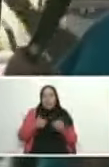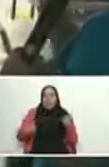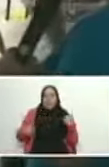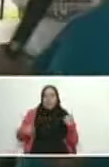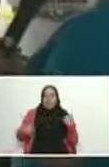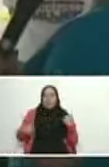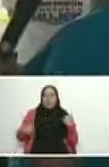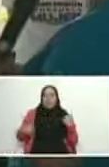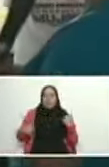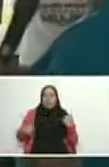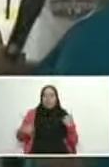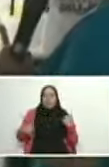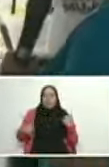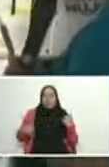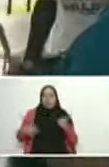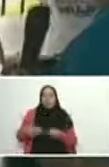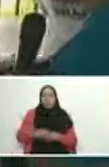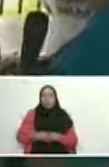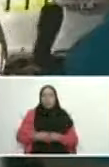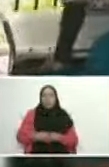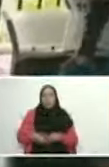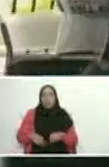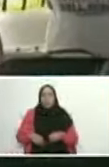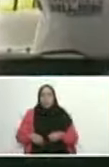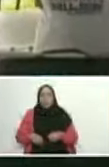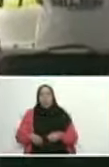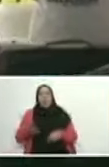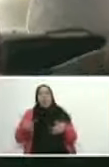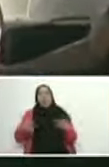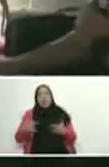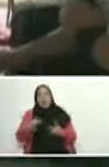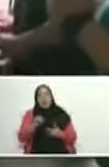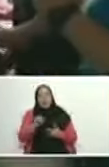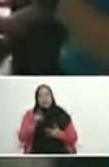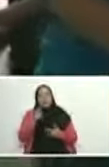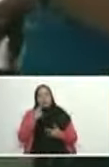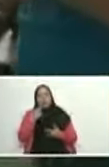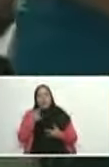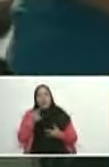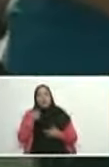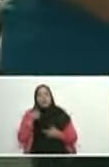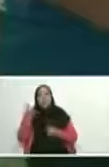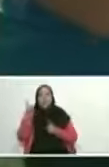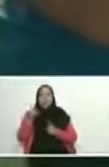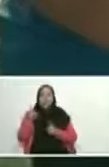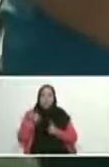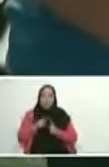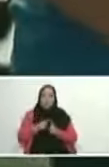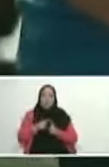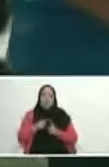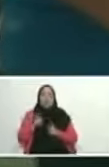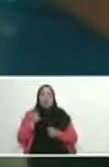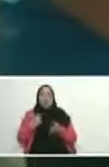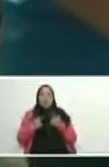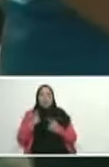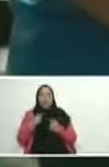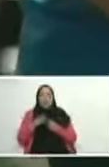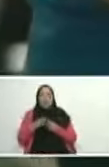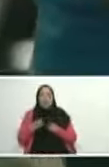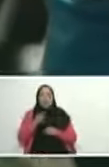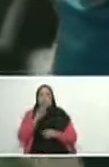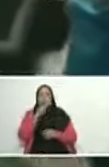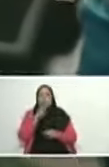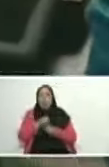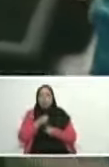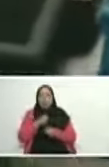Rompiendo el bloqueo. Rompiendo el bloqueo. Correcto. Presidente. ¿Y qué trajimos por aquí? Fíjese usted, tenemos electrocardiógrafos que van a ser de mucha utilidad para todos los abordajes que se